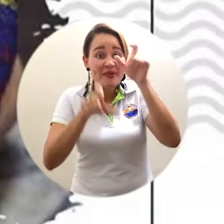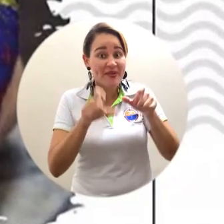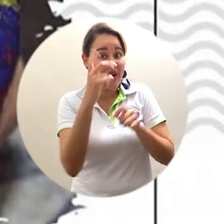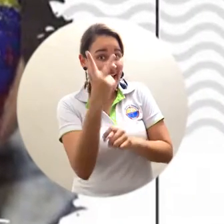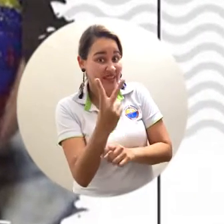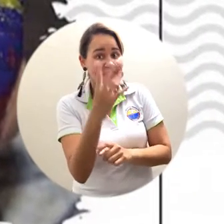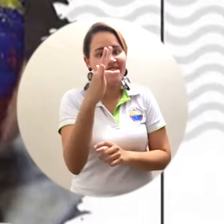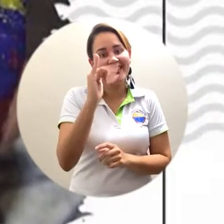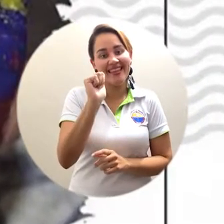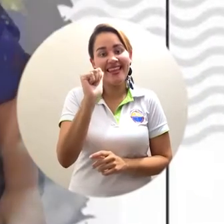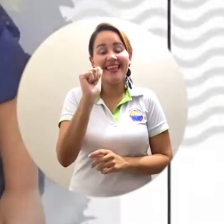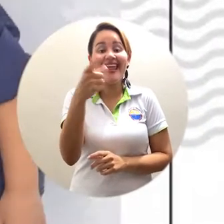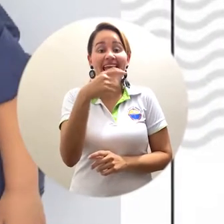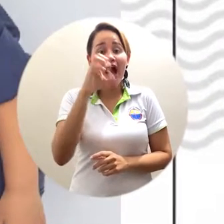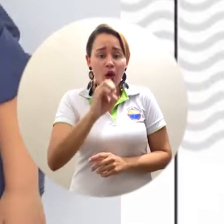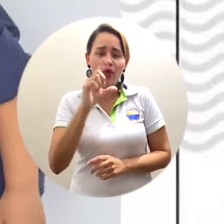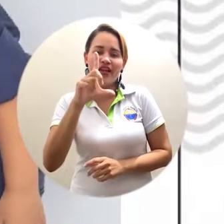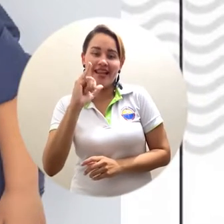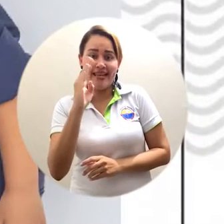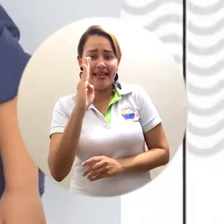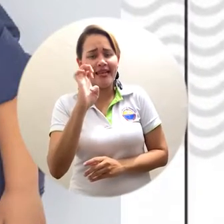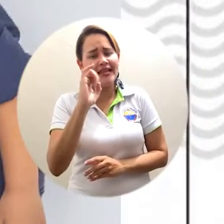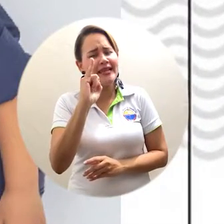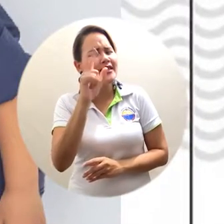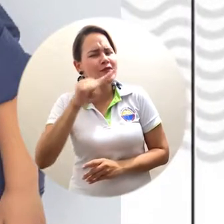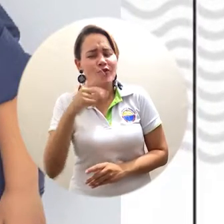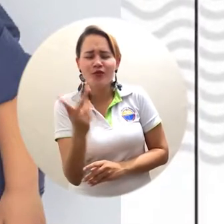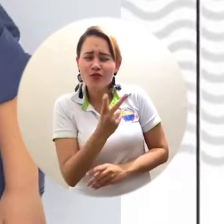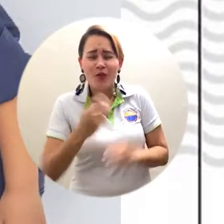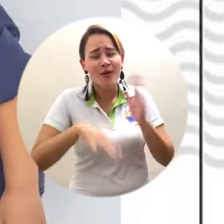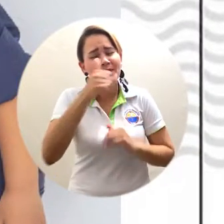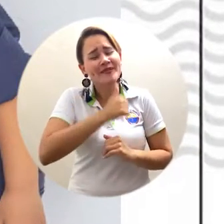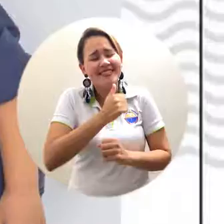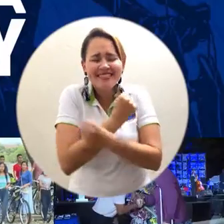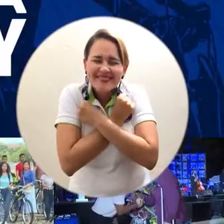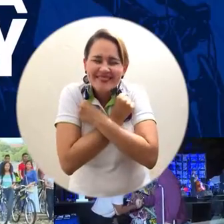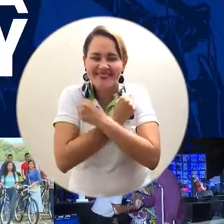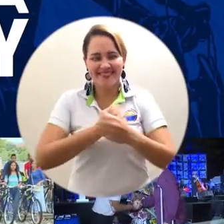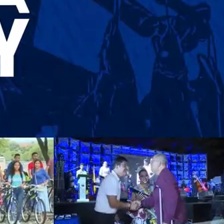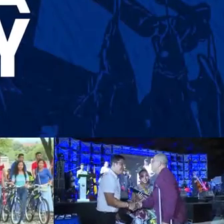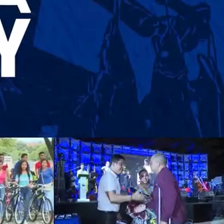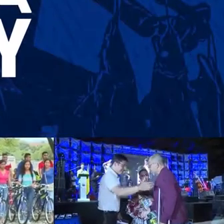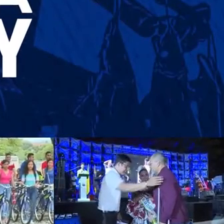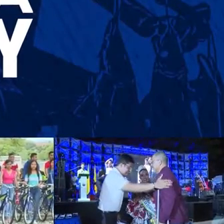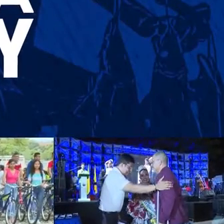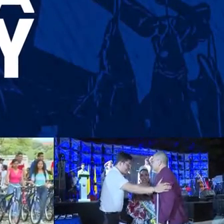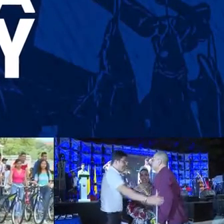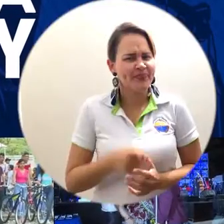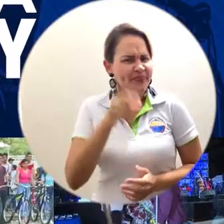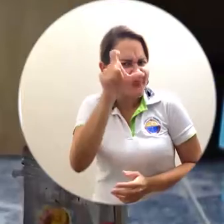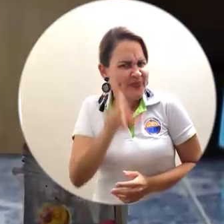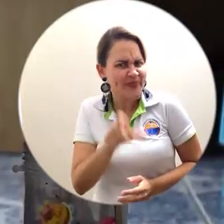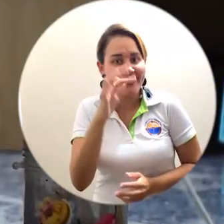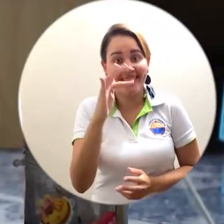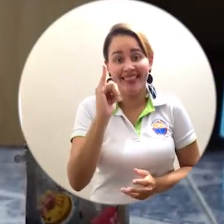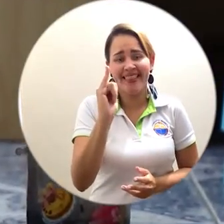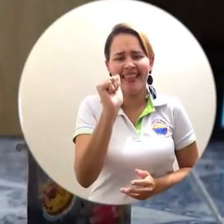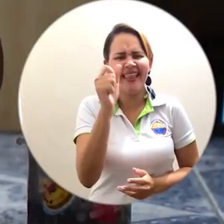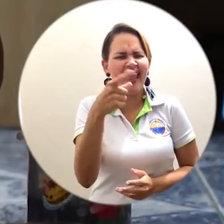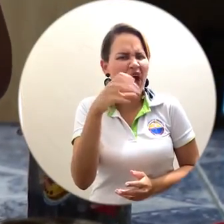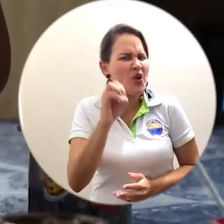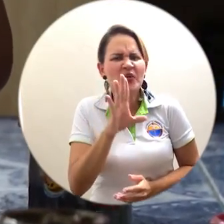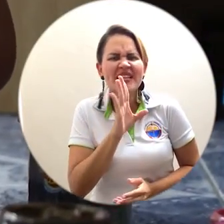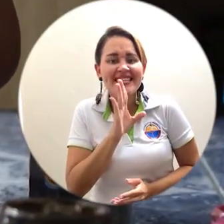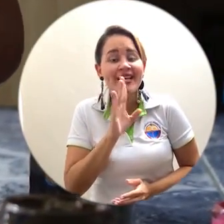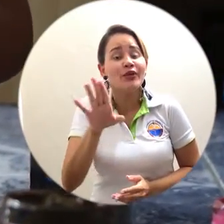Conozcamos a Tiago Squires y Livis Falques, un ejemplo de resiliencia y amor. Tiago Squires es